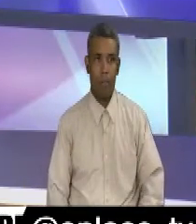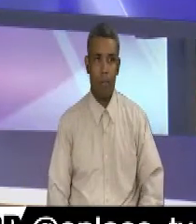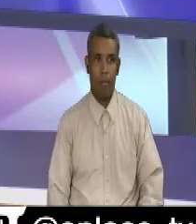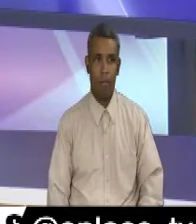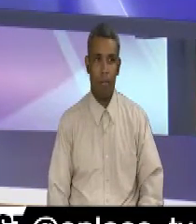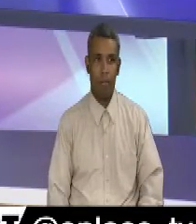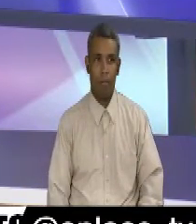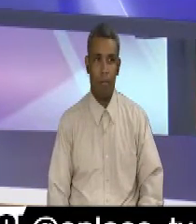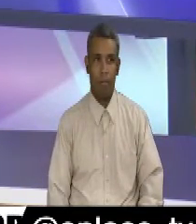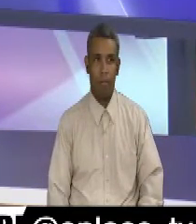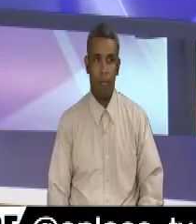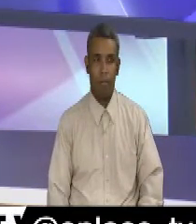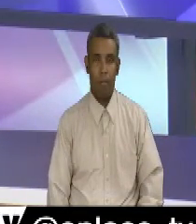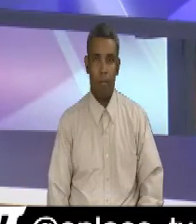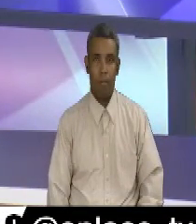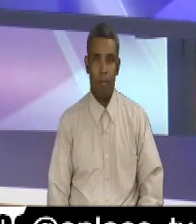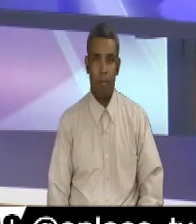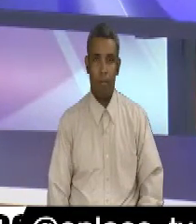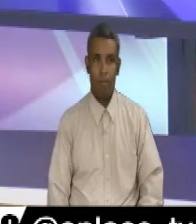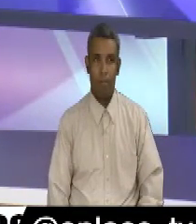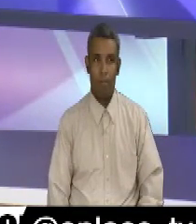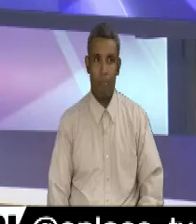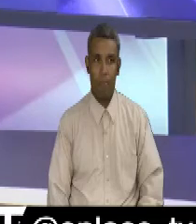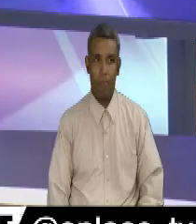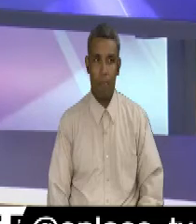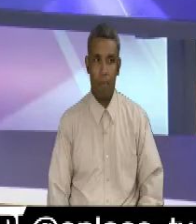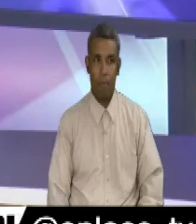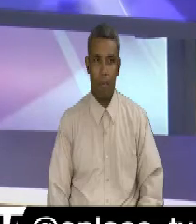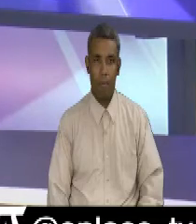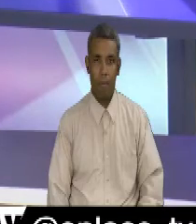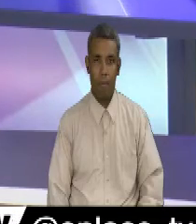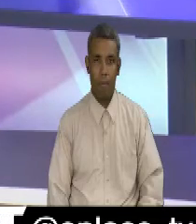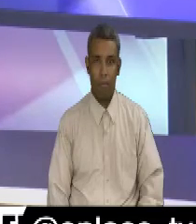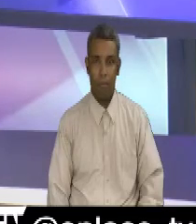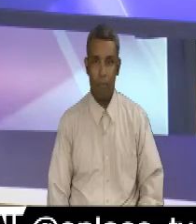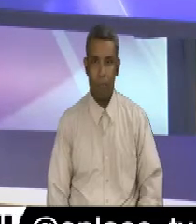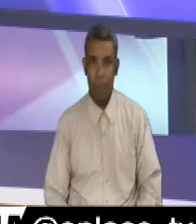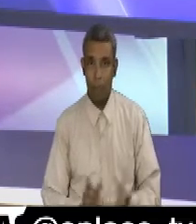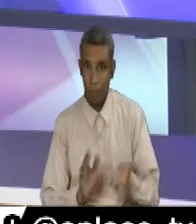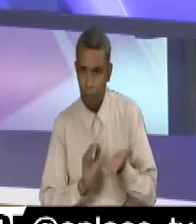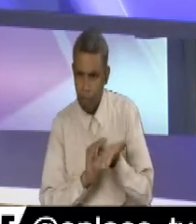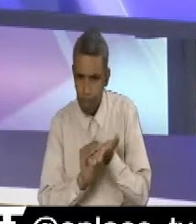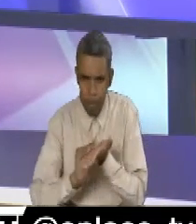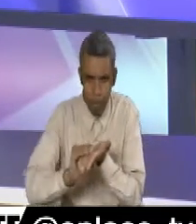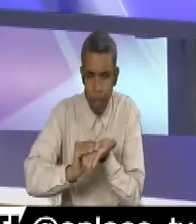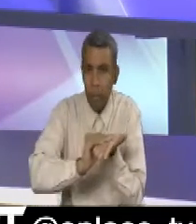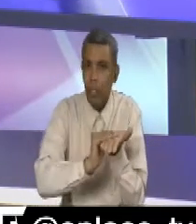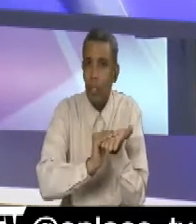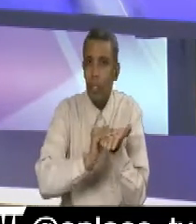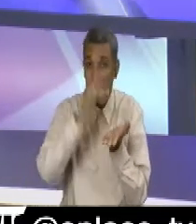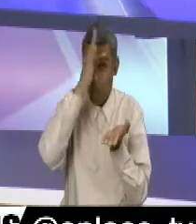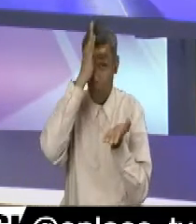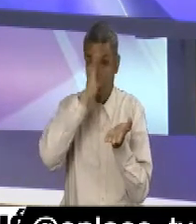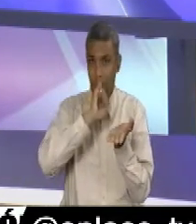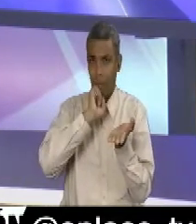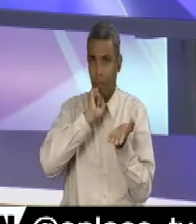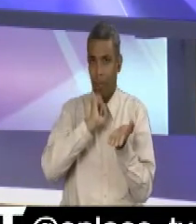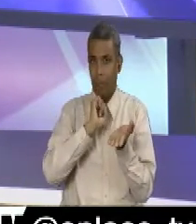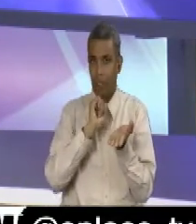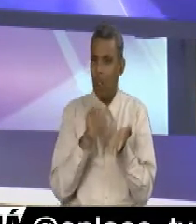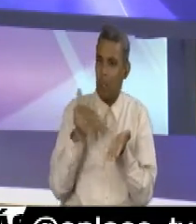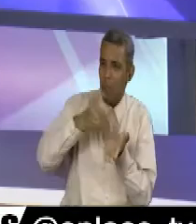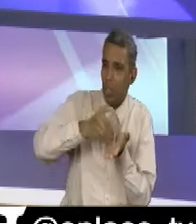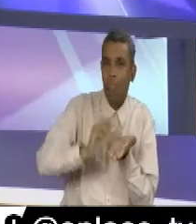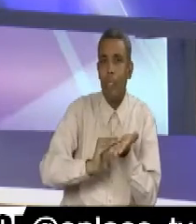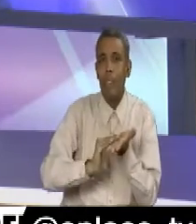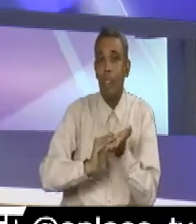Muchas gracias. En Enlace Noticias se reanudaron este martes trabajos de remodelación en la primera planta del Hospital Regional del Magdalena Medio. En